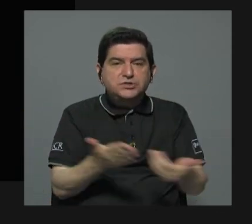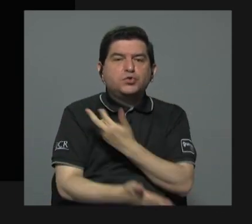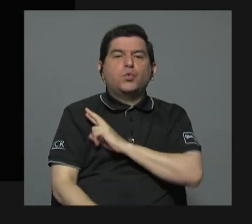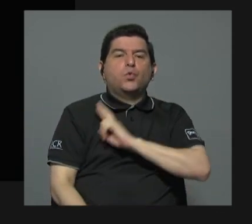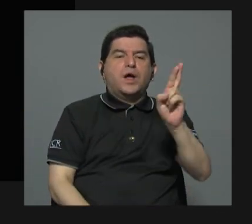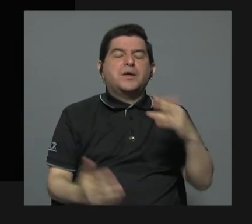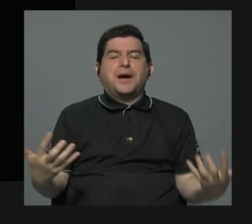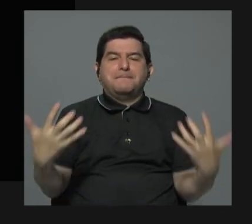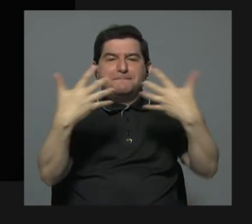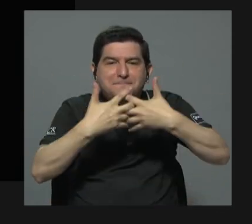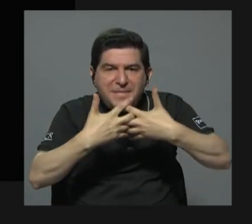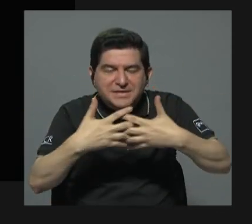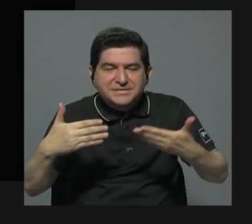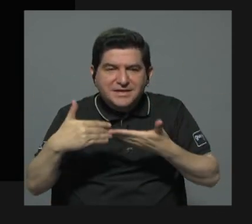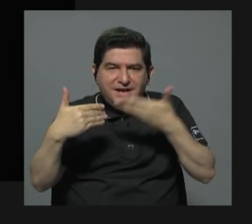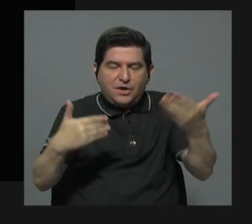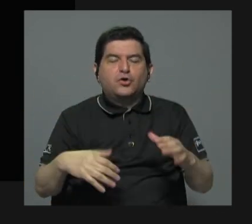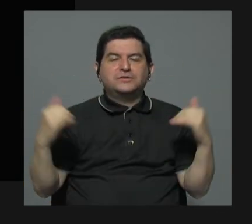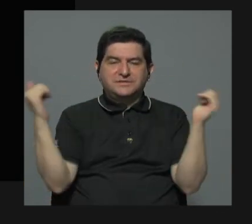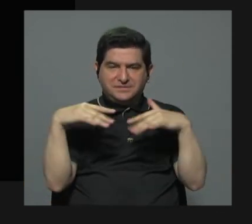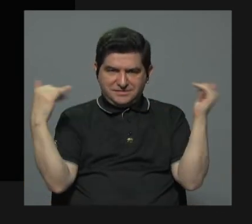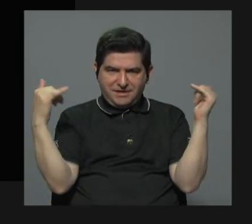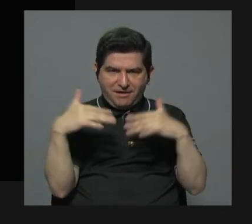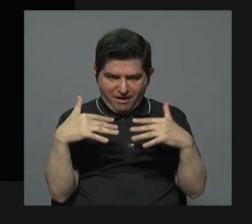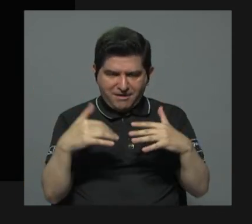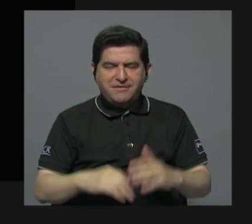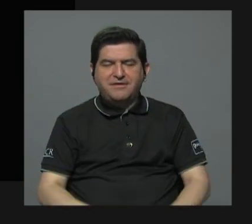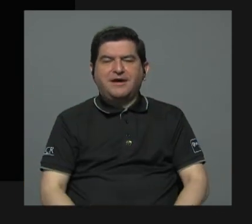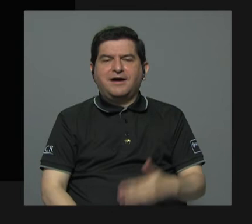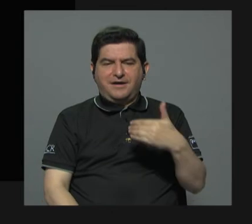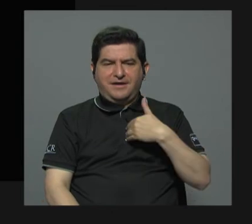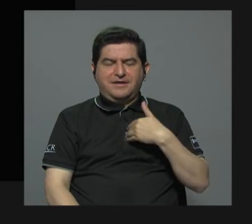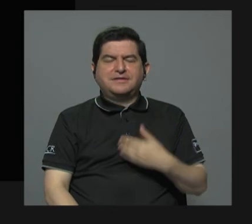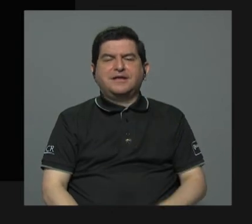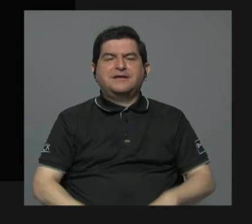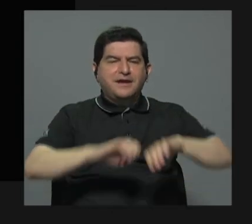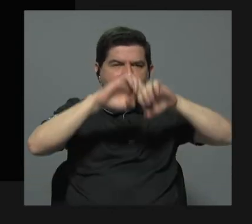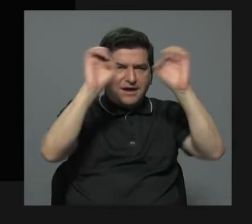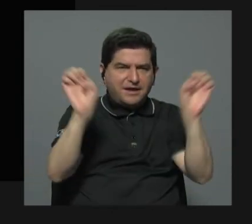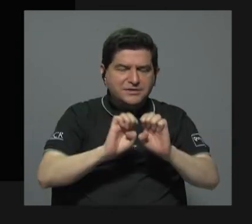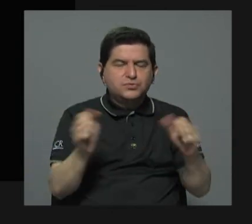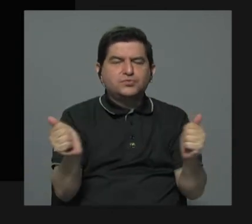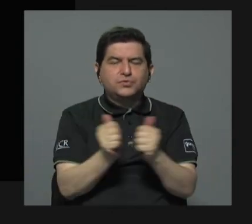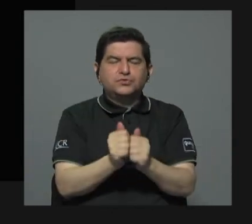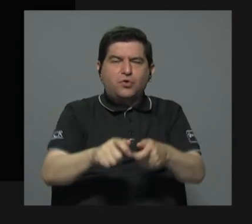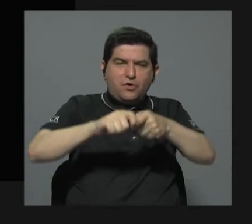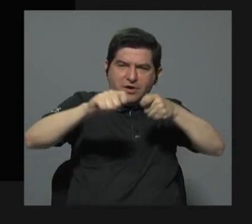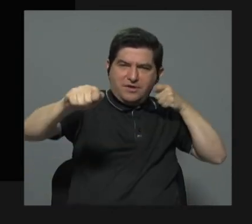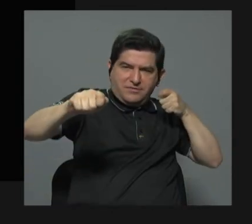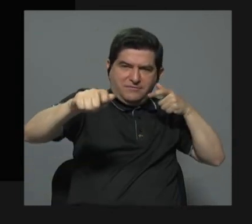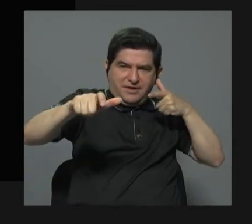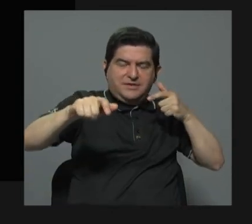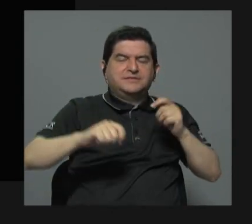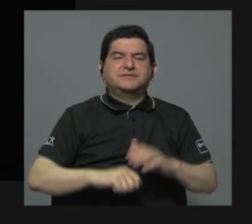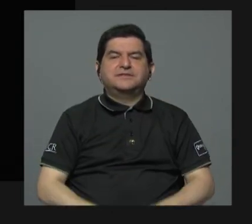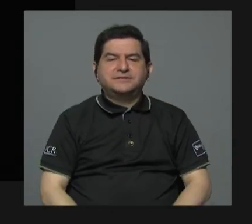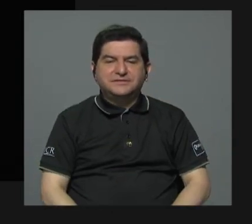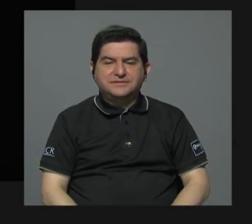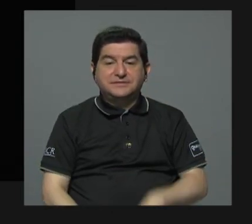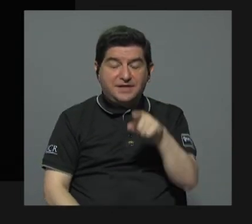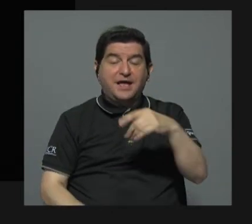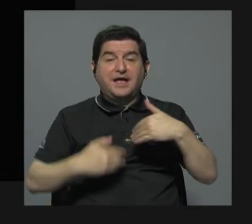religión combinados con elementos de guerra, ¿no? De escudos con flechas. Ese es un detalle de